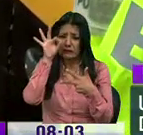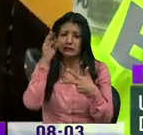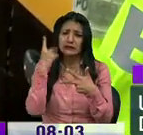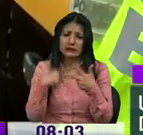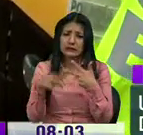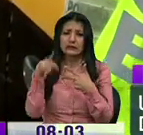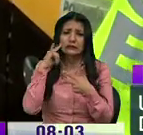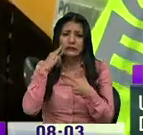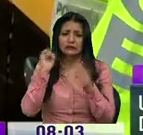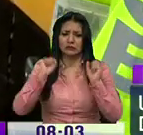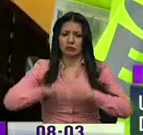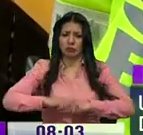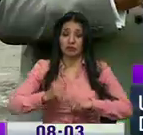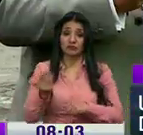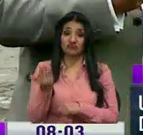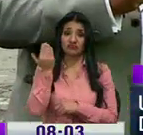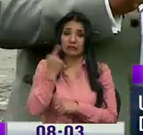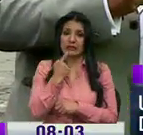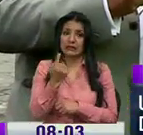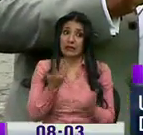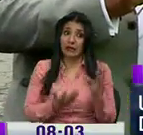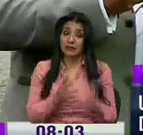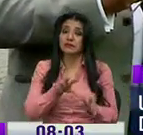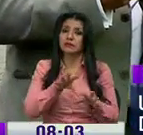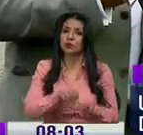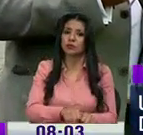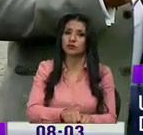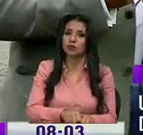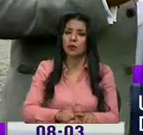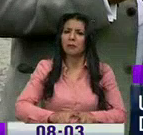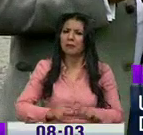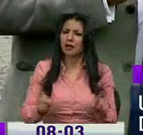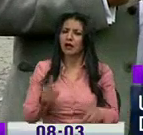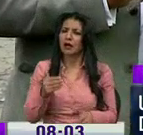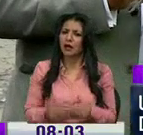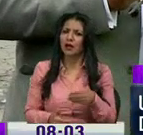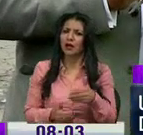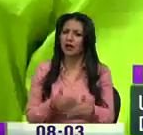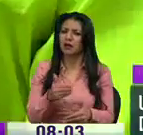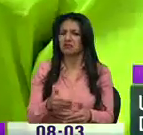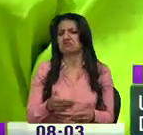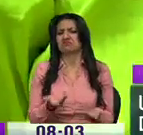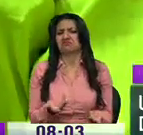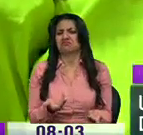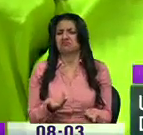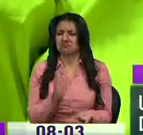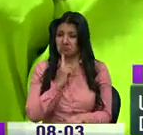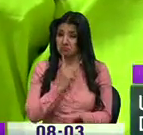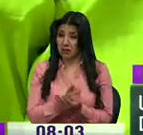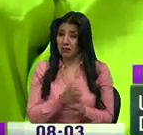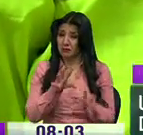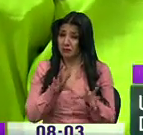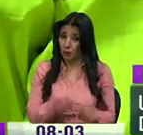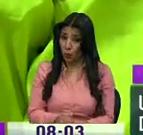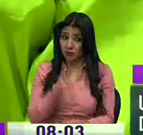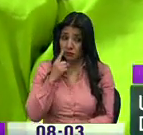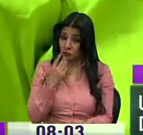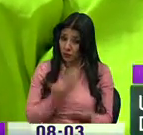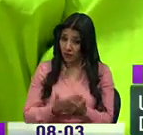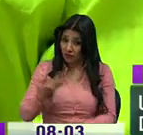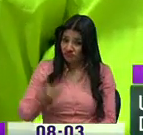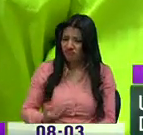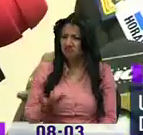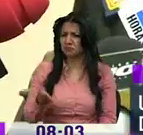niña. Inicialmente se habló de un supuesto secuestro, pero los días han pasado y no han encontrado indicios que configuren